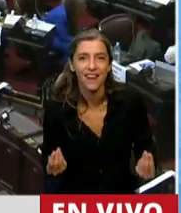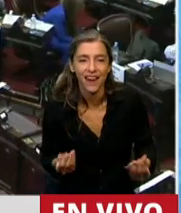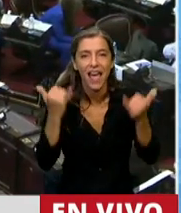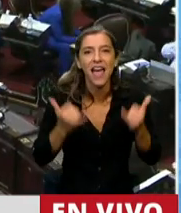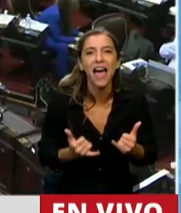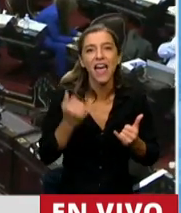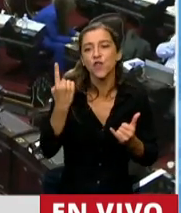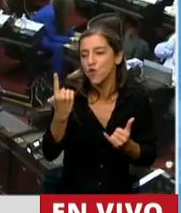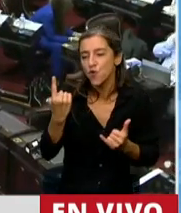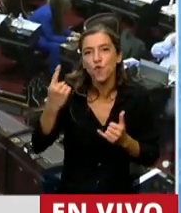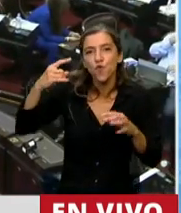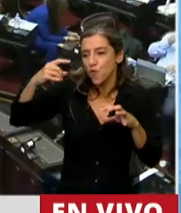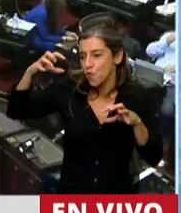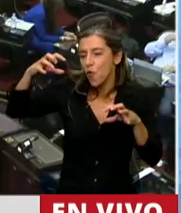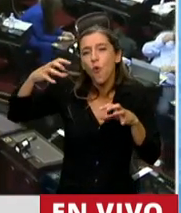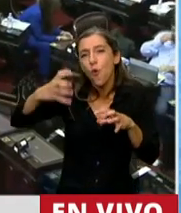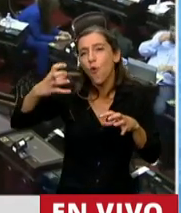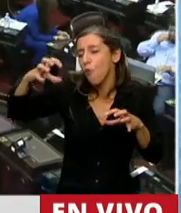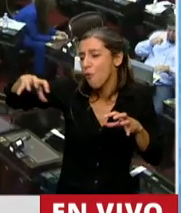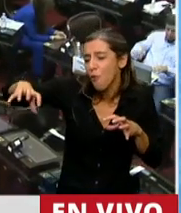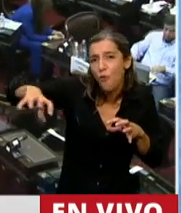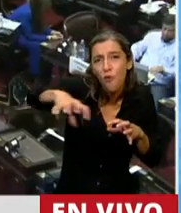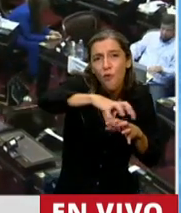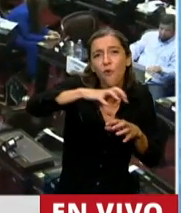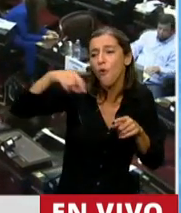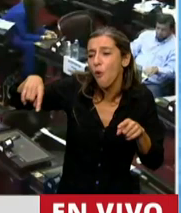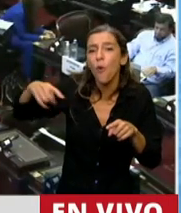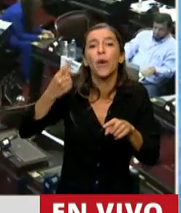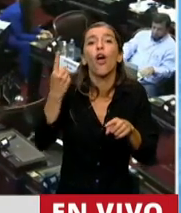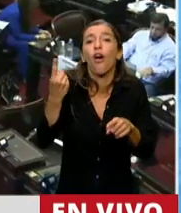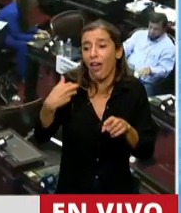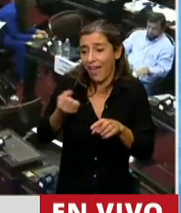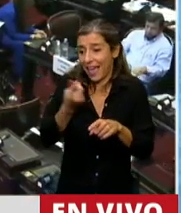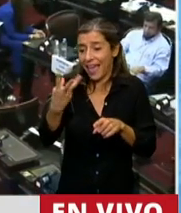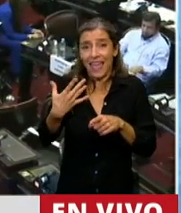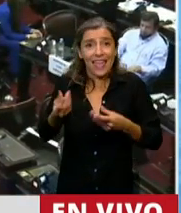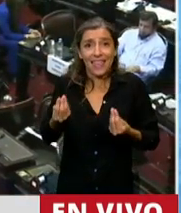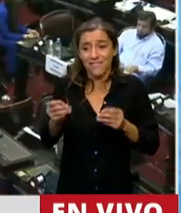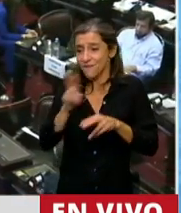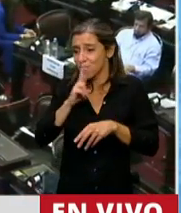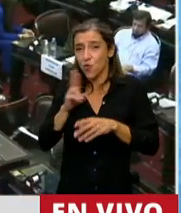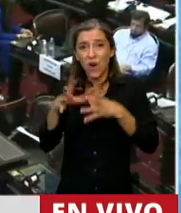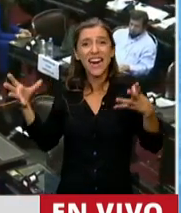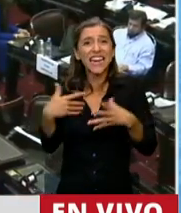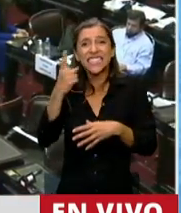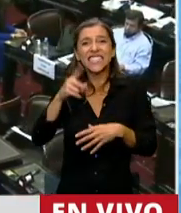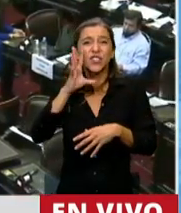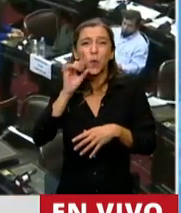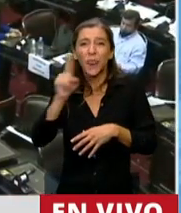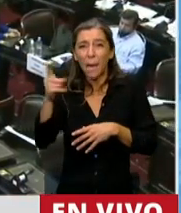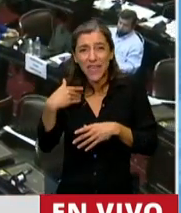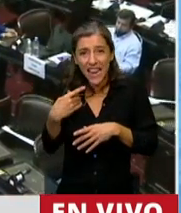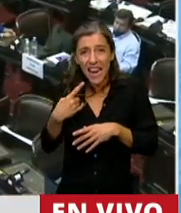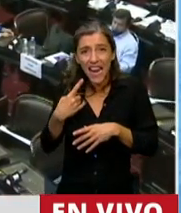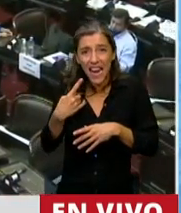mujeres en la provincia de Buenos Aires, en otras regiones es aún peor. No había, escuche, había, estaba en una lista de